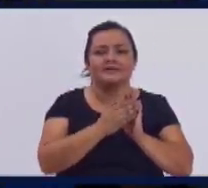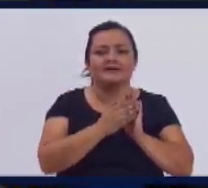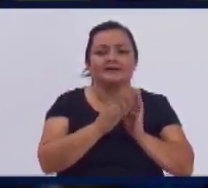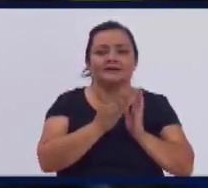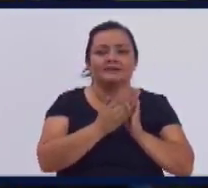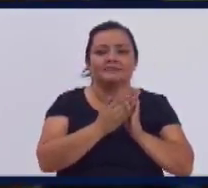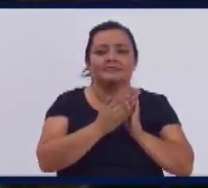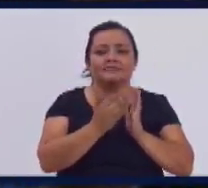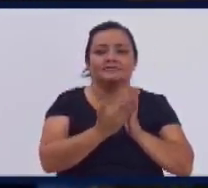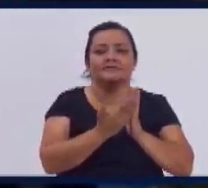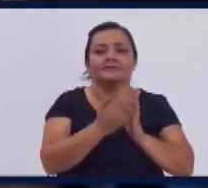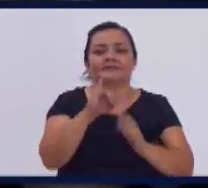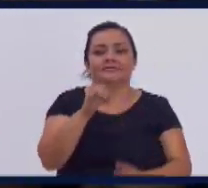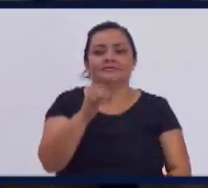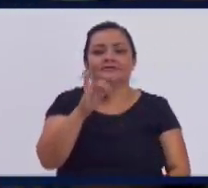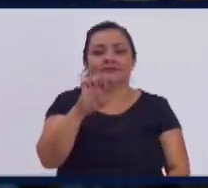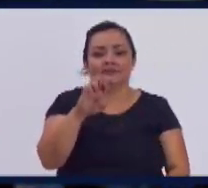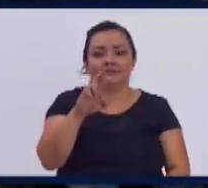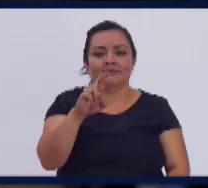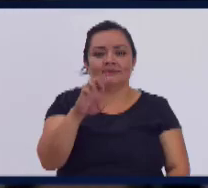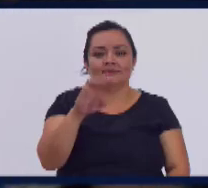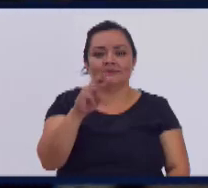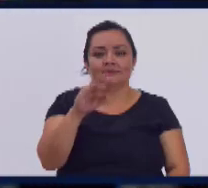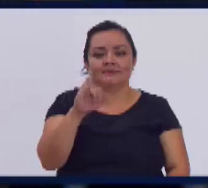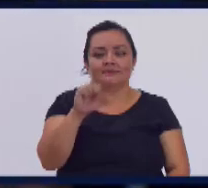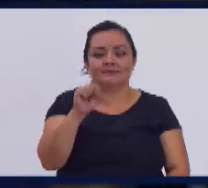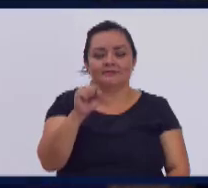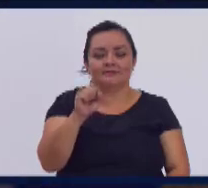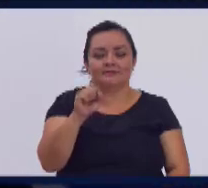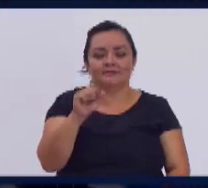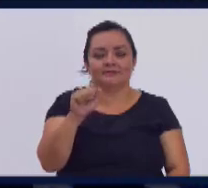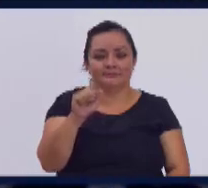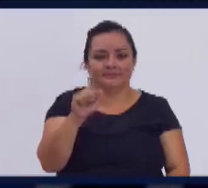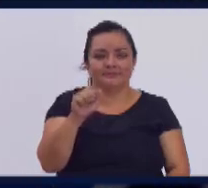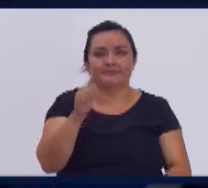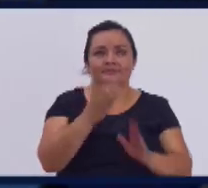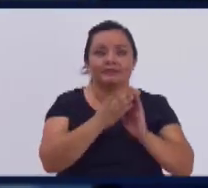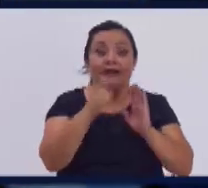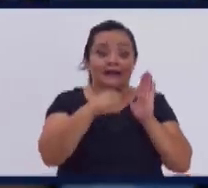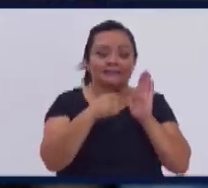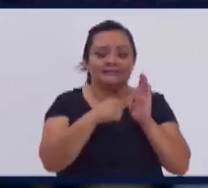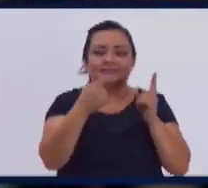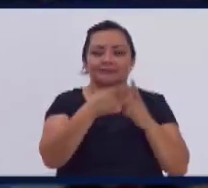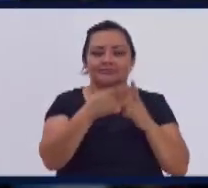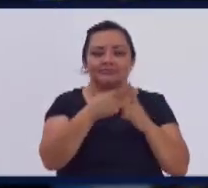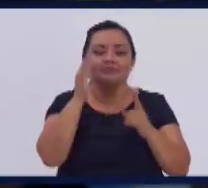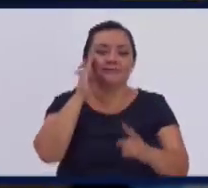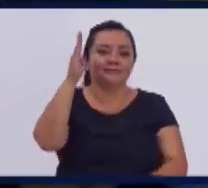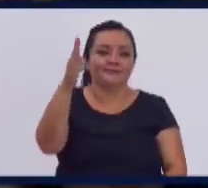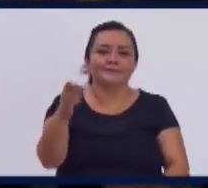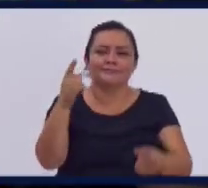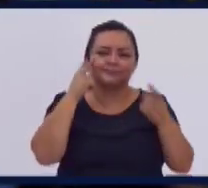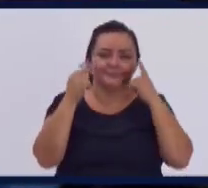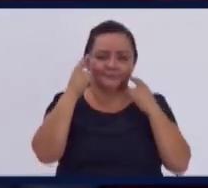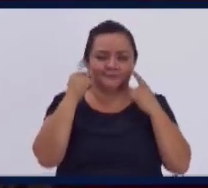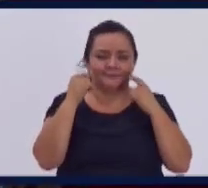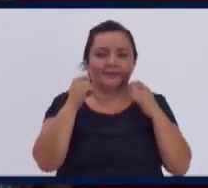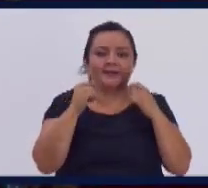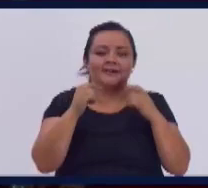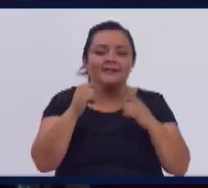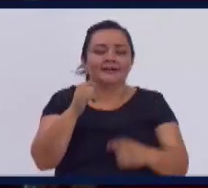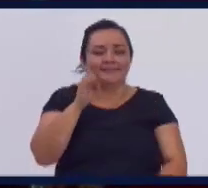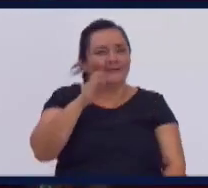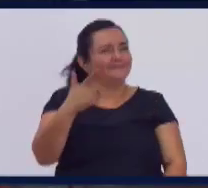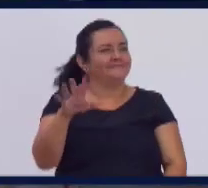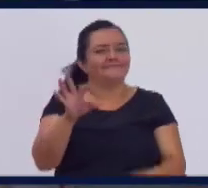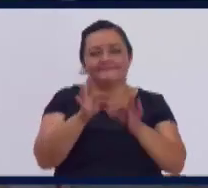sigue el libro de Jeremías, y a este le llamaban el profeta llorón, y Jeremías recibe una palabra del Señor. Le dice, oye Jeremías,